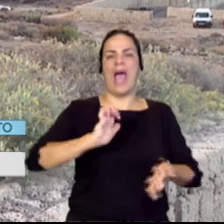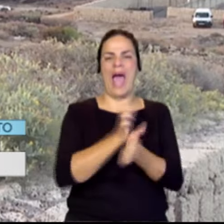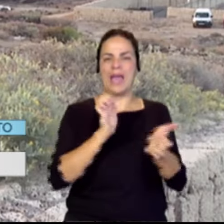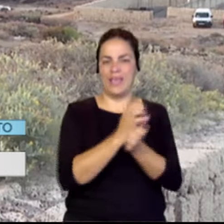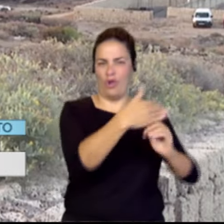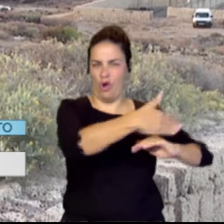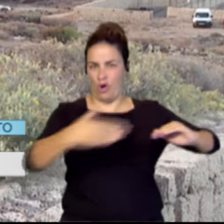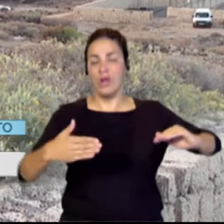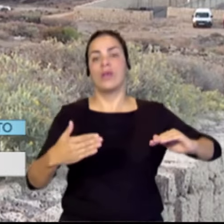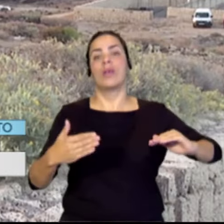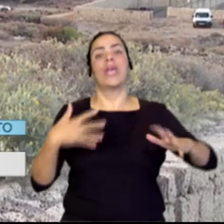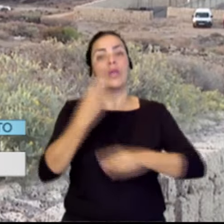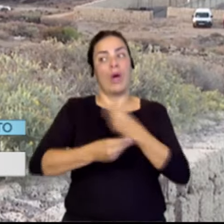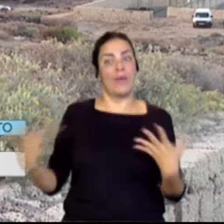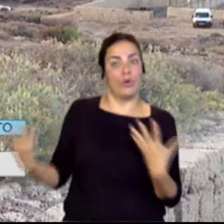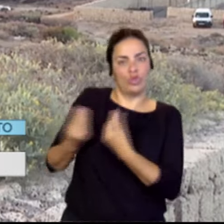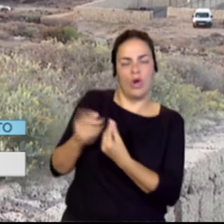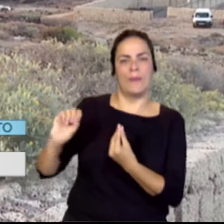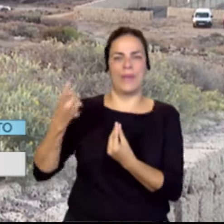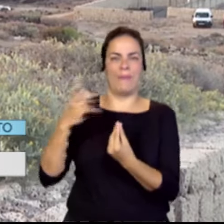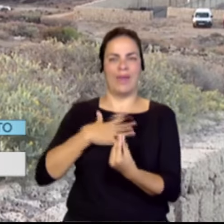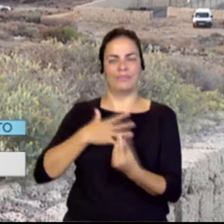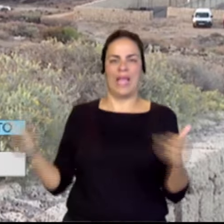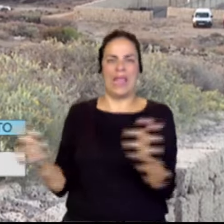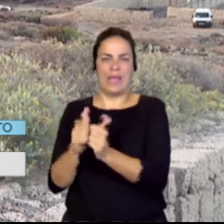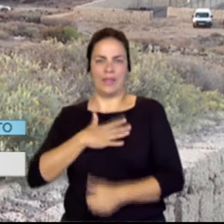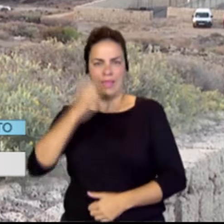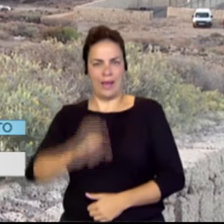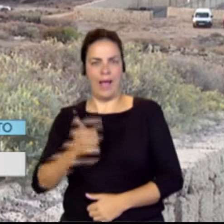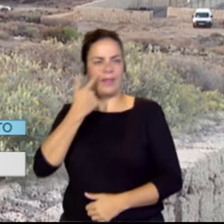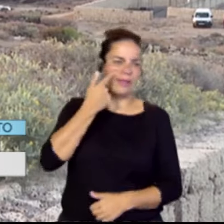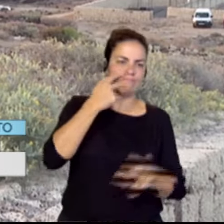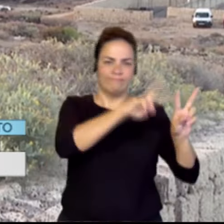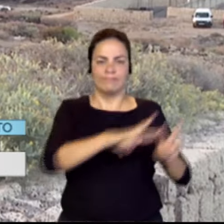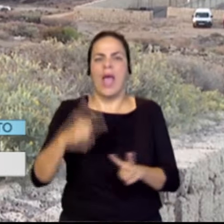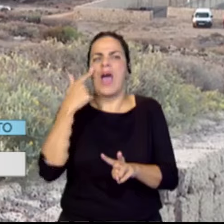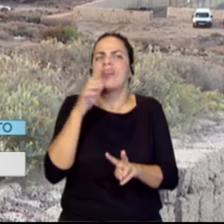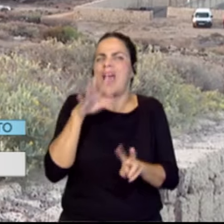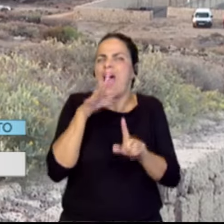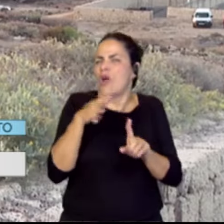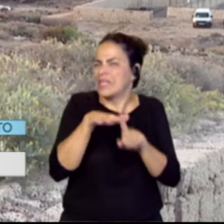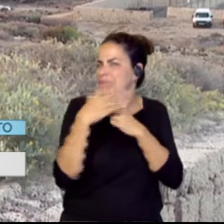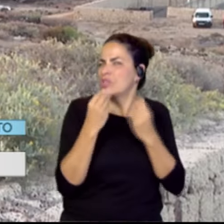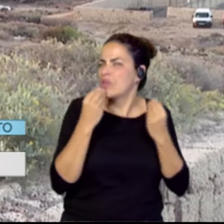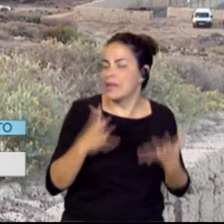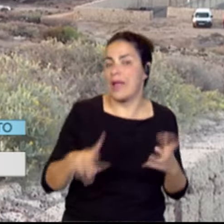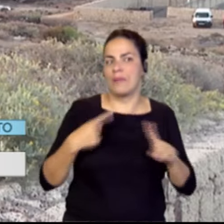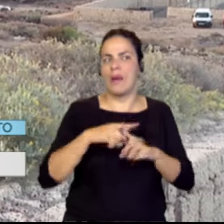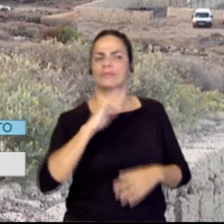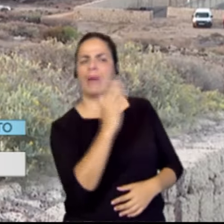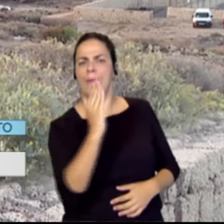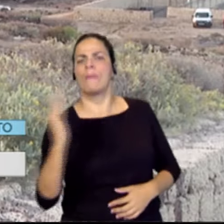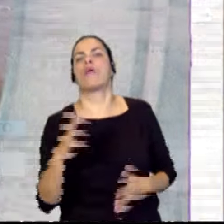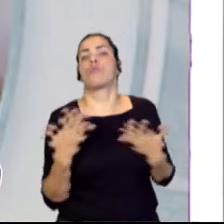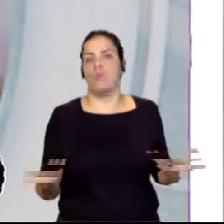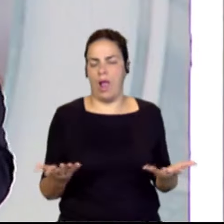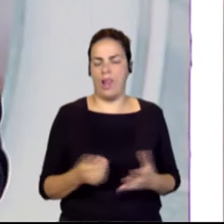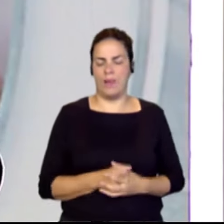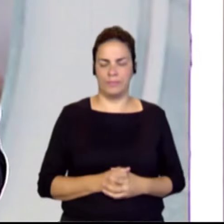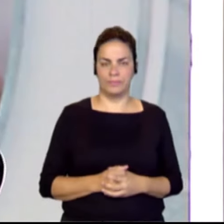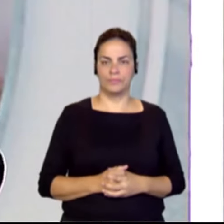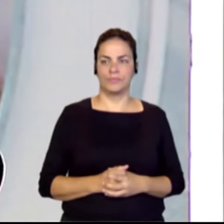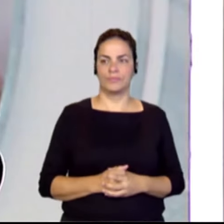mano del primer Teniente de alcalde para conocer Cómo está la situación actualmente y Cuáles han sido esos daños